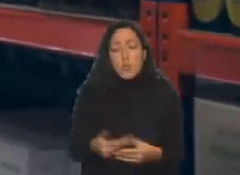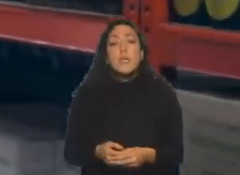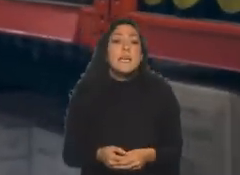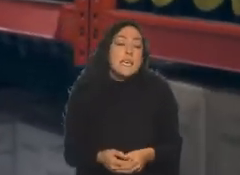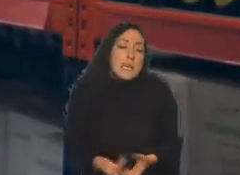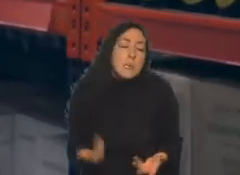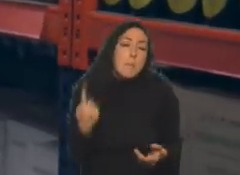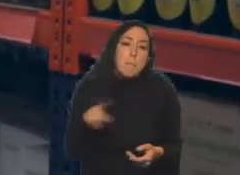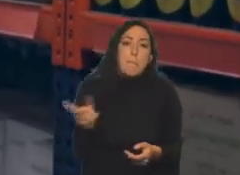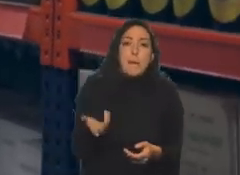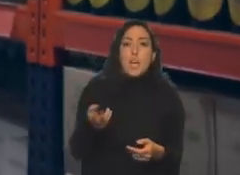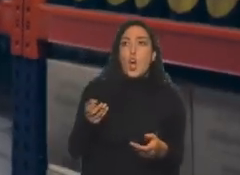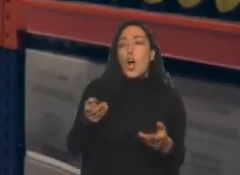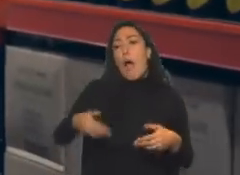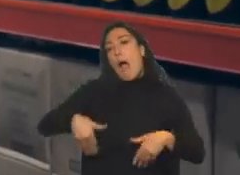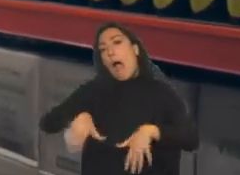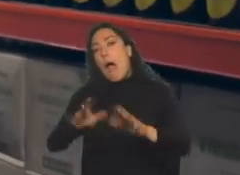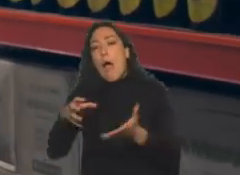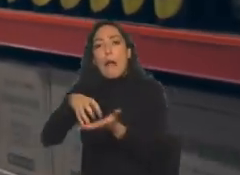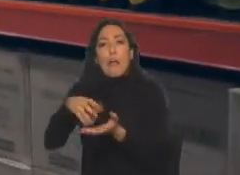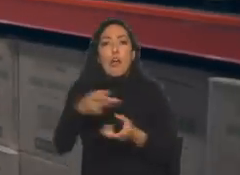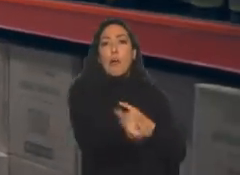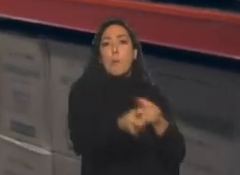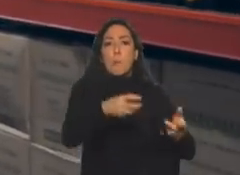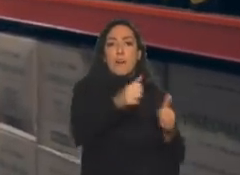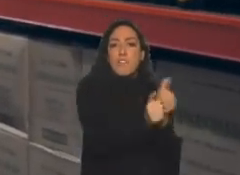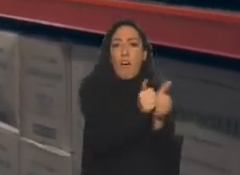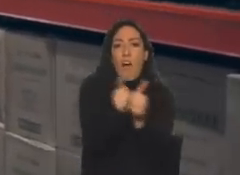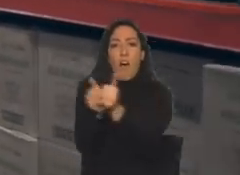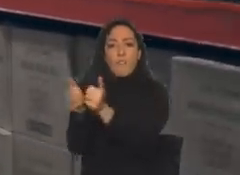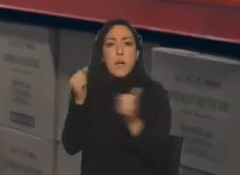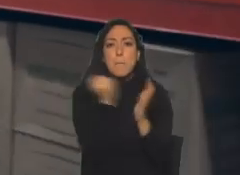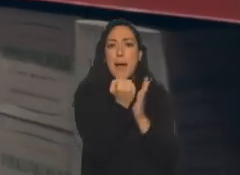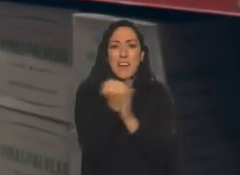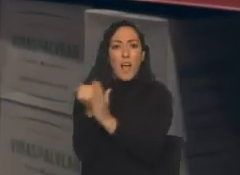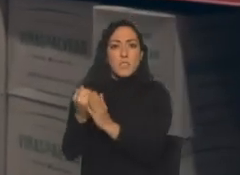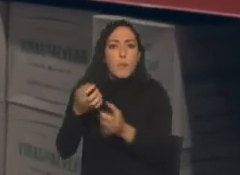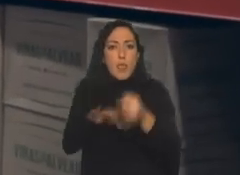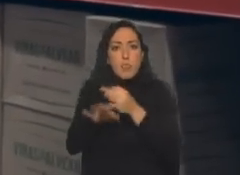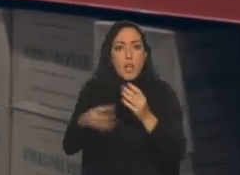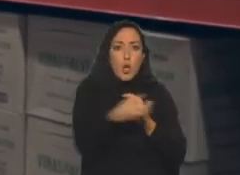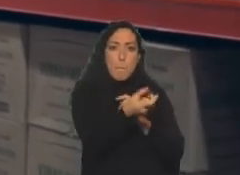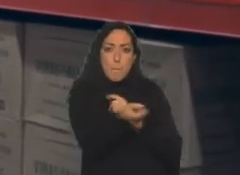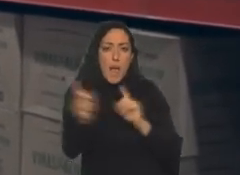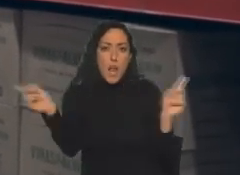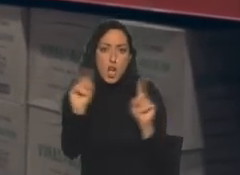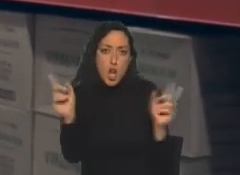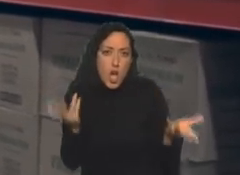pasado era permitir que las grandes compañías compren cada vez más y más marcas y sigan creciendo